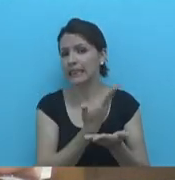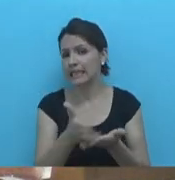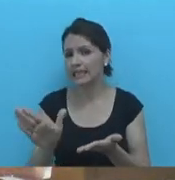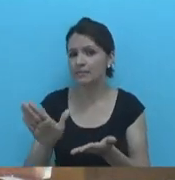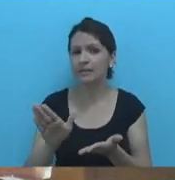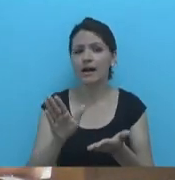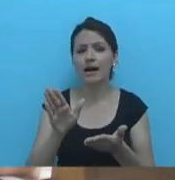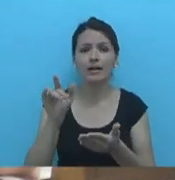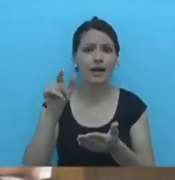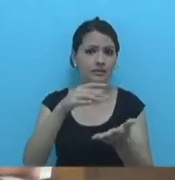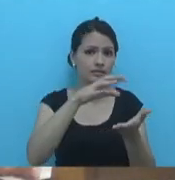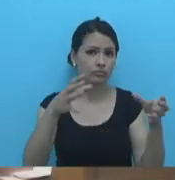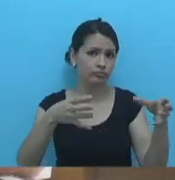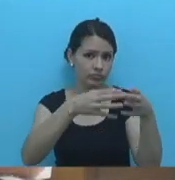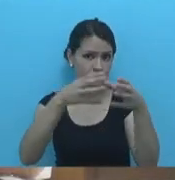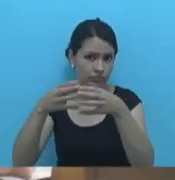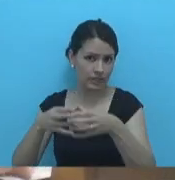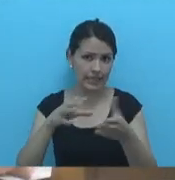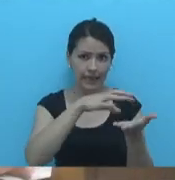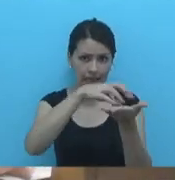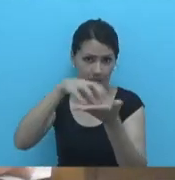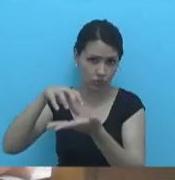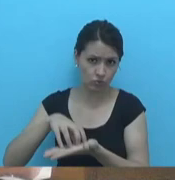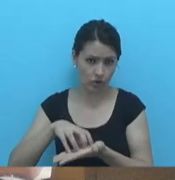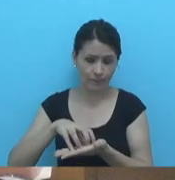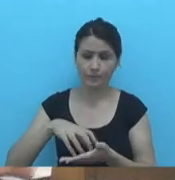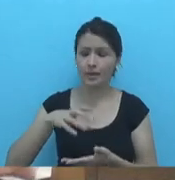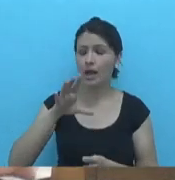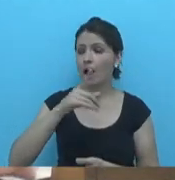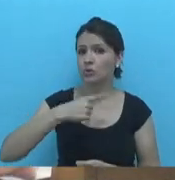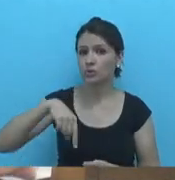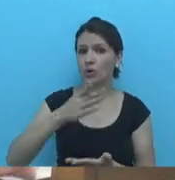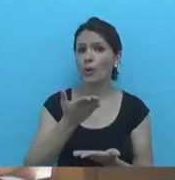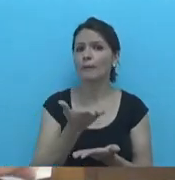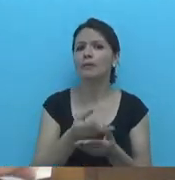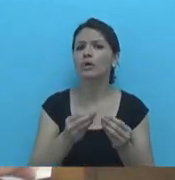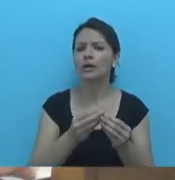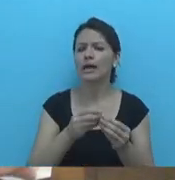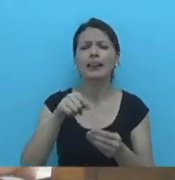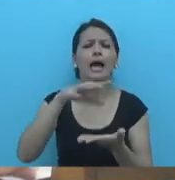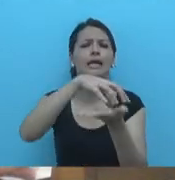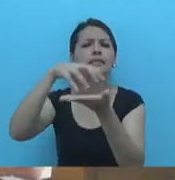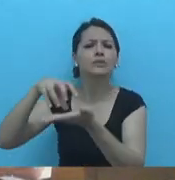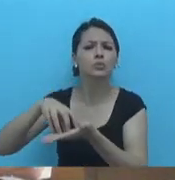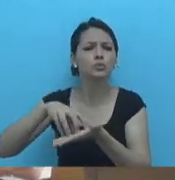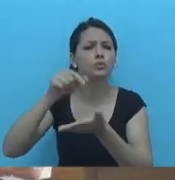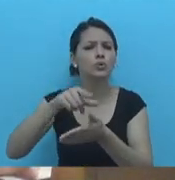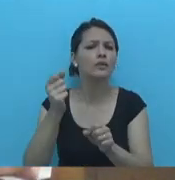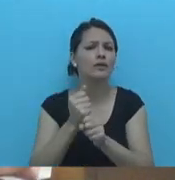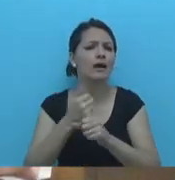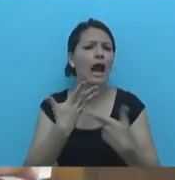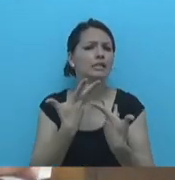instituciones en esos rubros. El pedido nuestro es ese. Son instituciones sin fines de